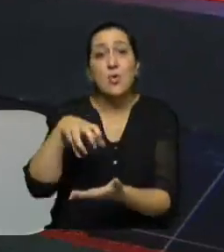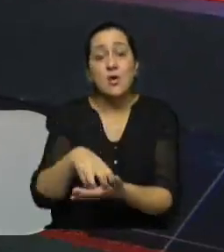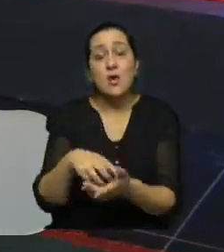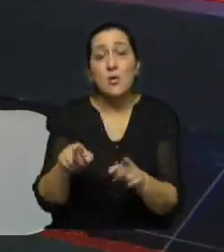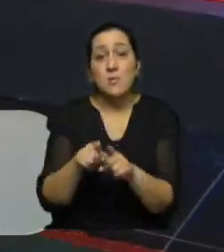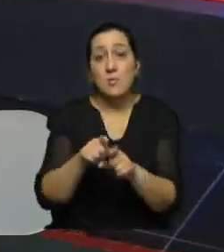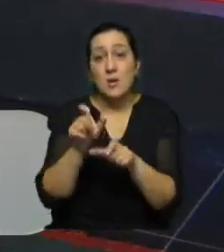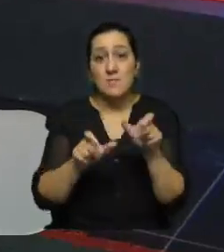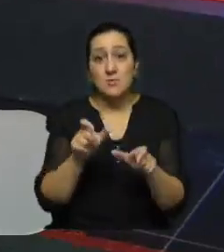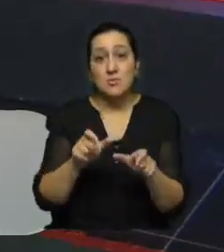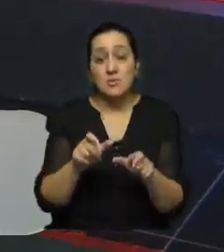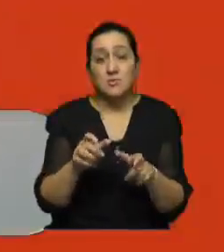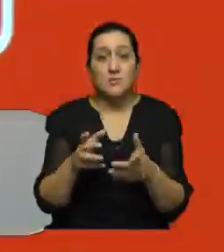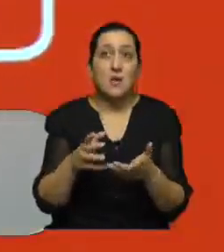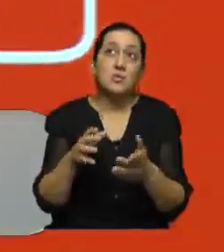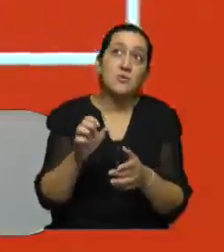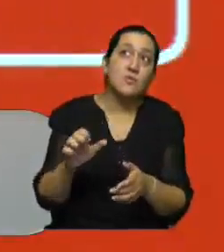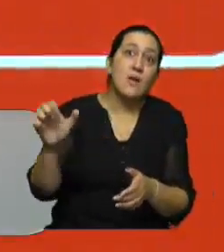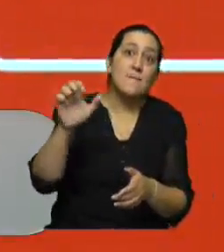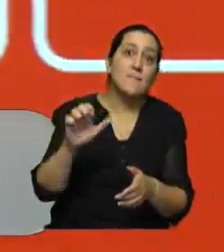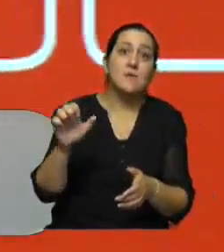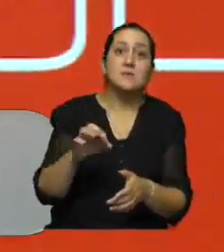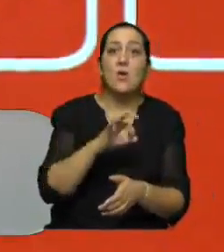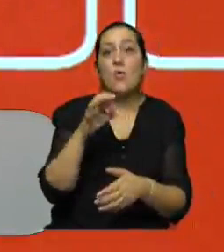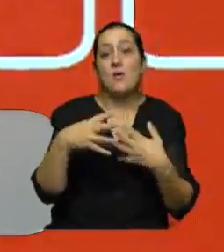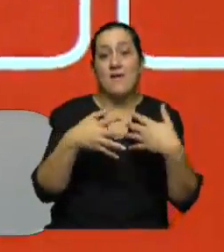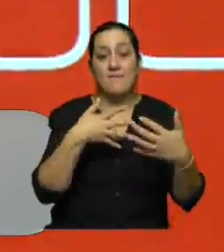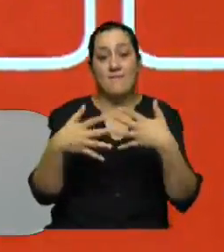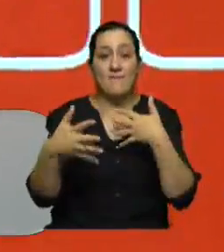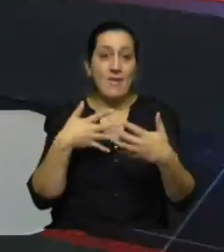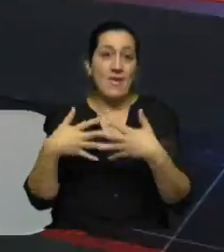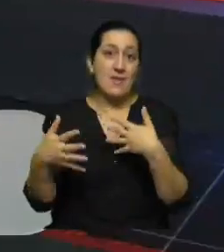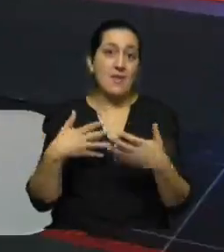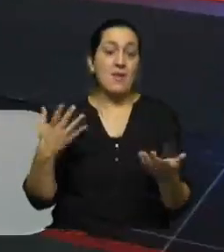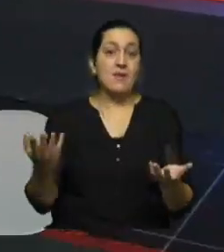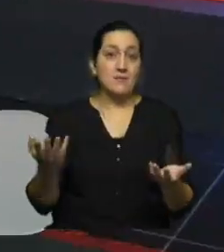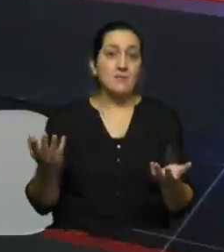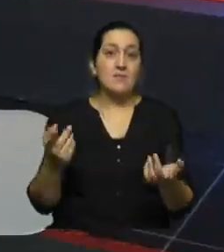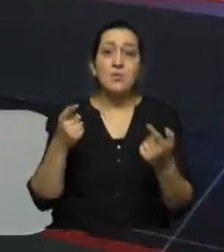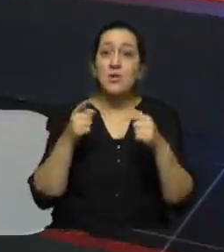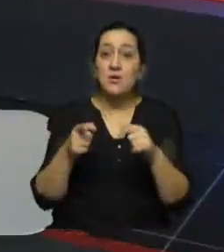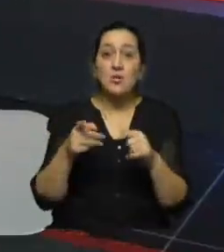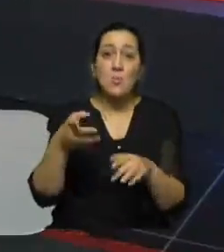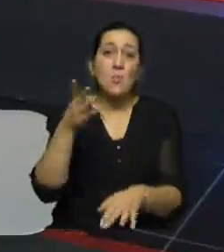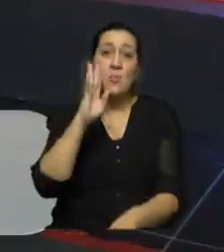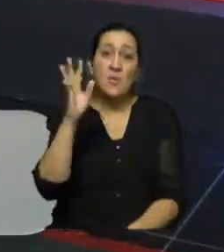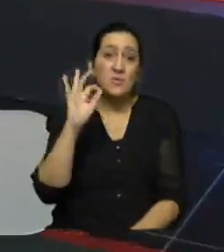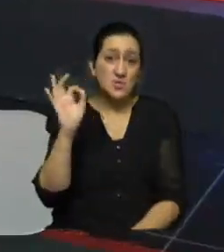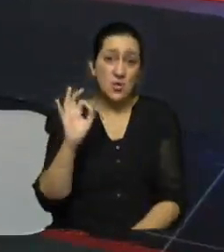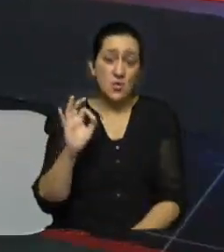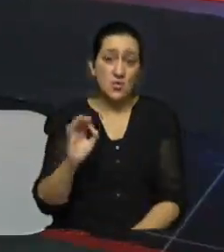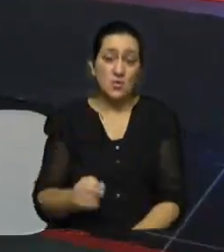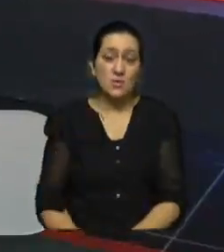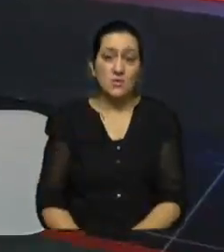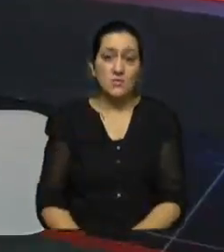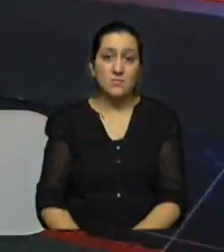no ser que fuera una empresa en que fuera una feria y donde estuviera instalado. Pero esto es el